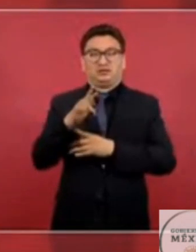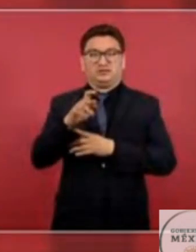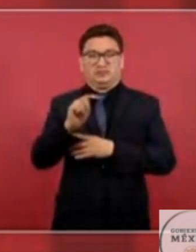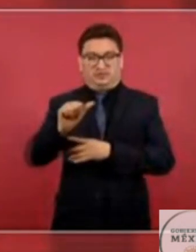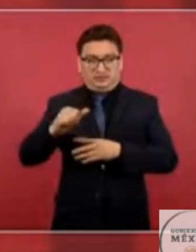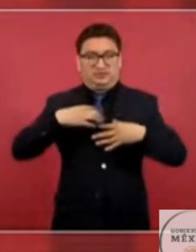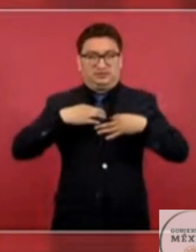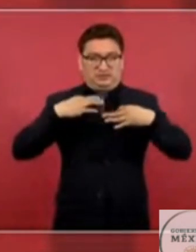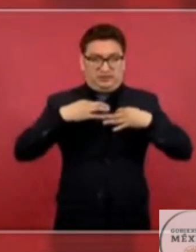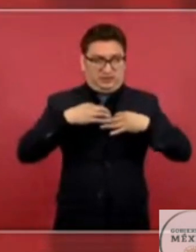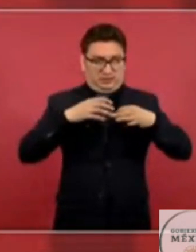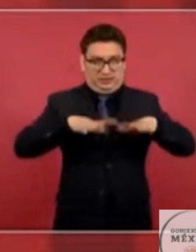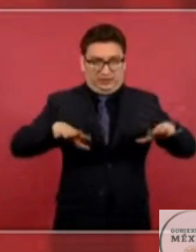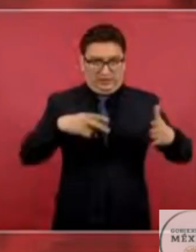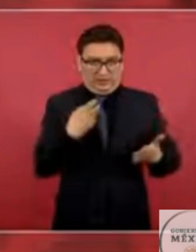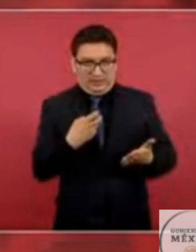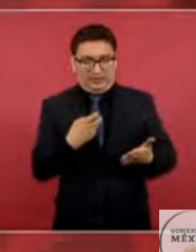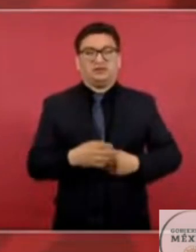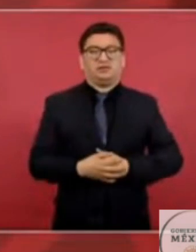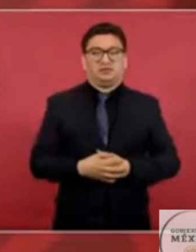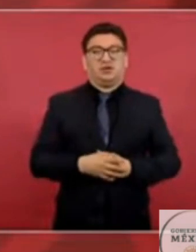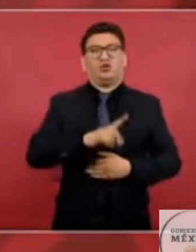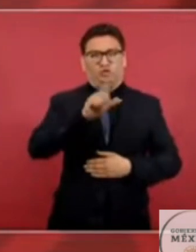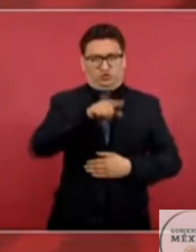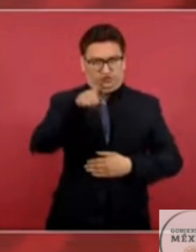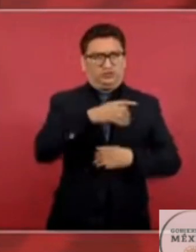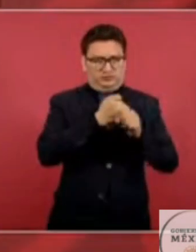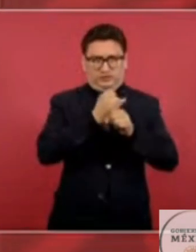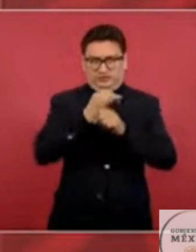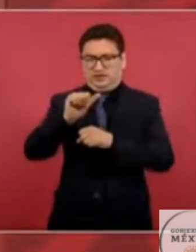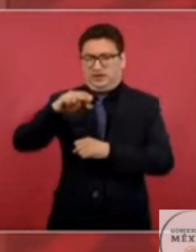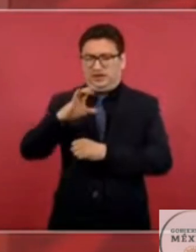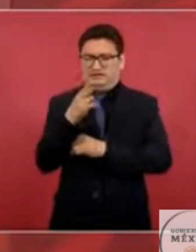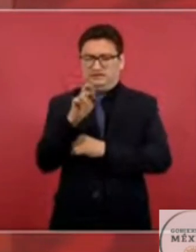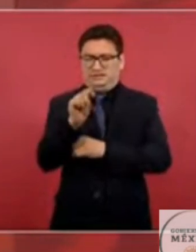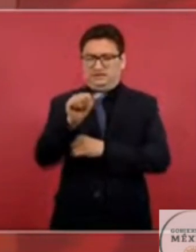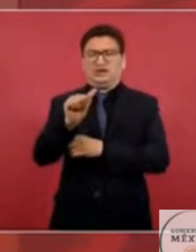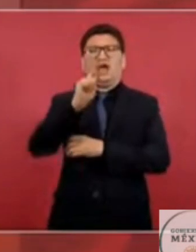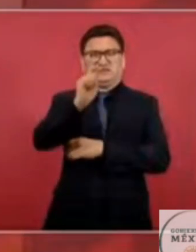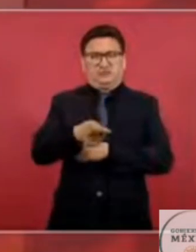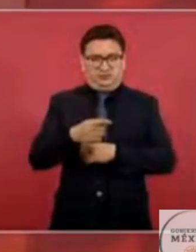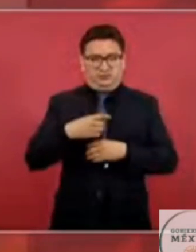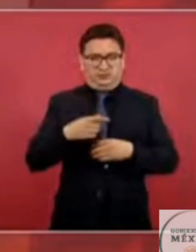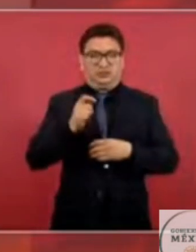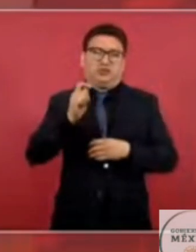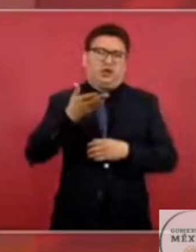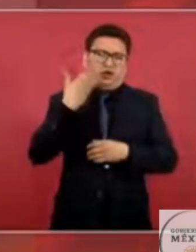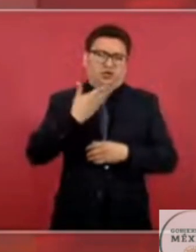ahí se lo dejamos para que se busque qué es ancheta, pero es el